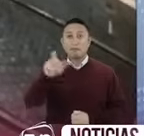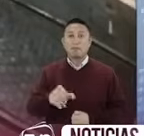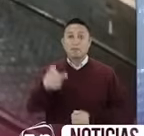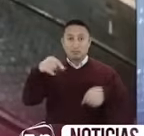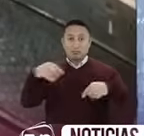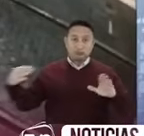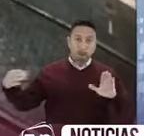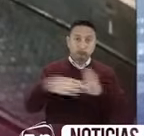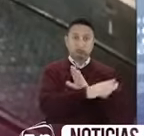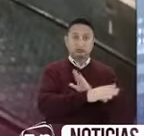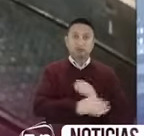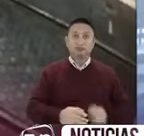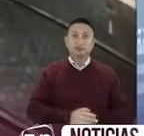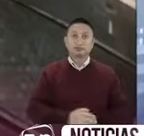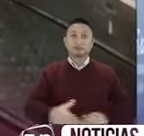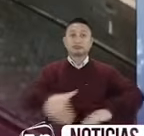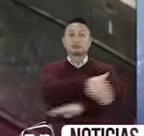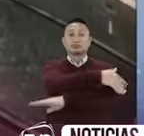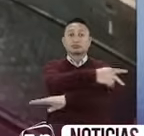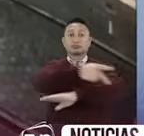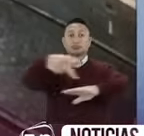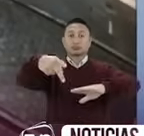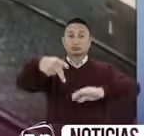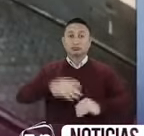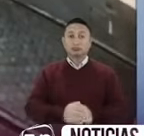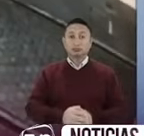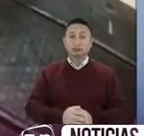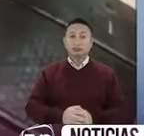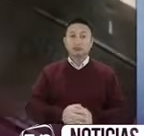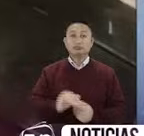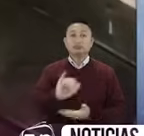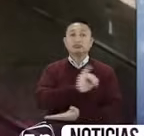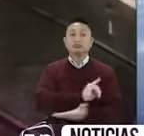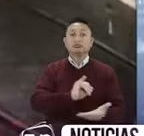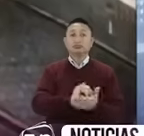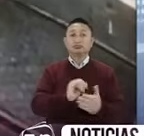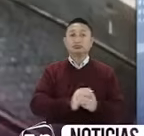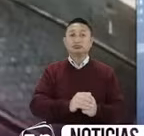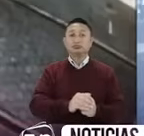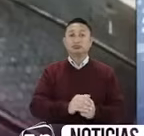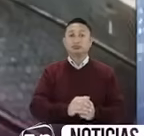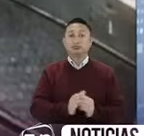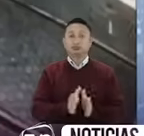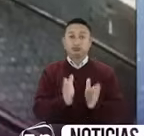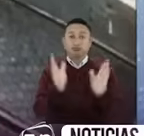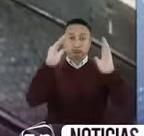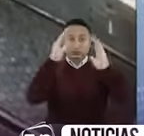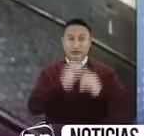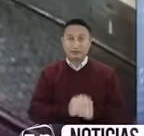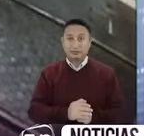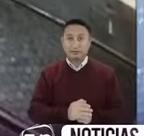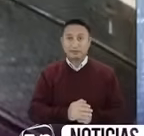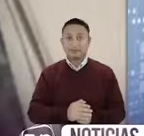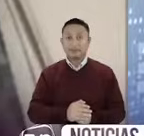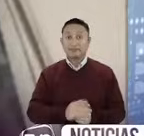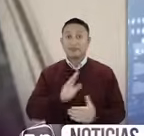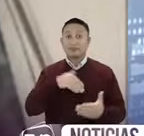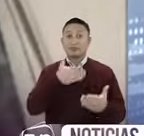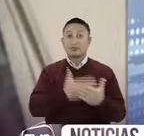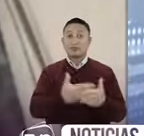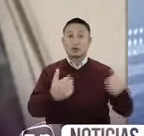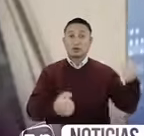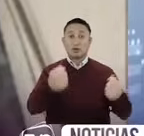ubicado en la vía perimetral a la altura de la isla Trinitaria para robar el dinero de la caja. Y justo cuando viene el camión que nos deja todas las